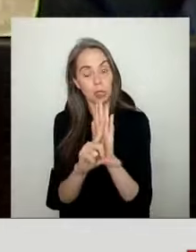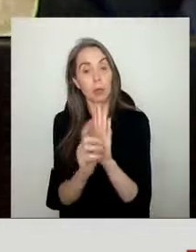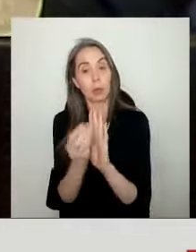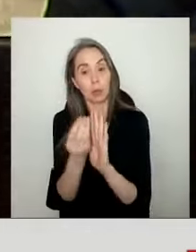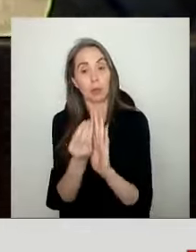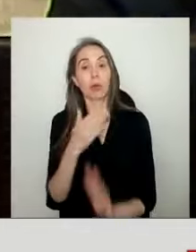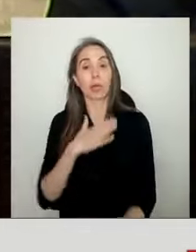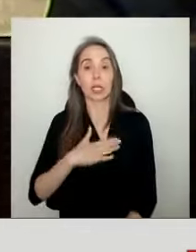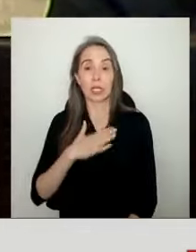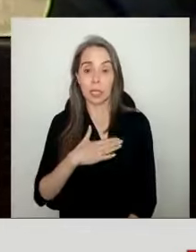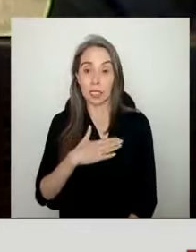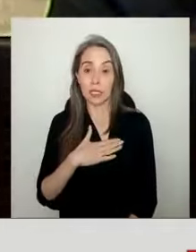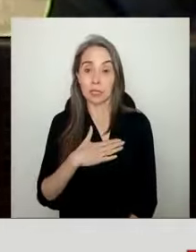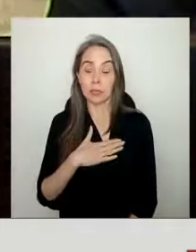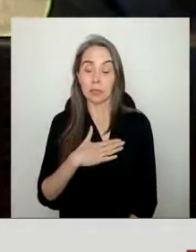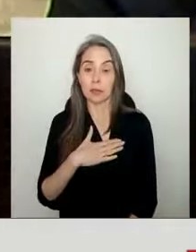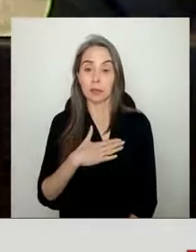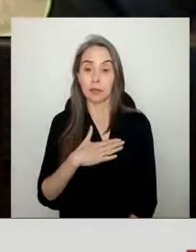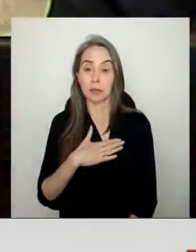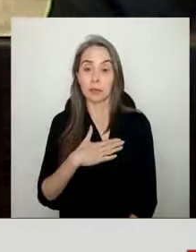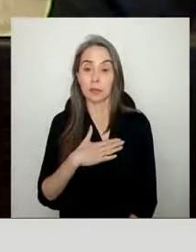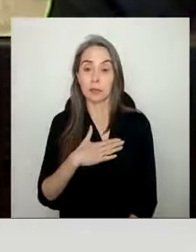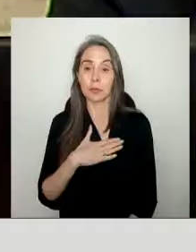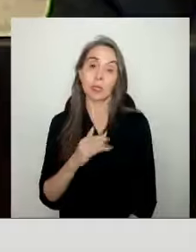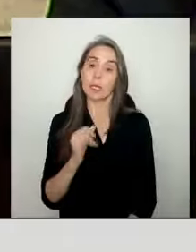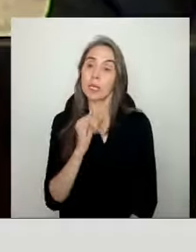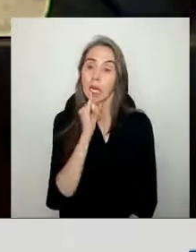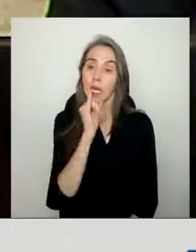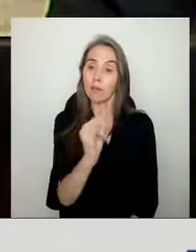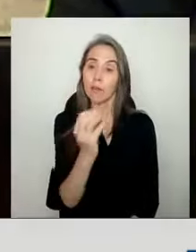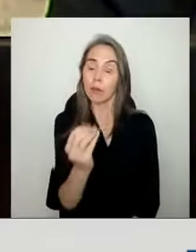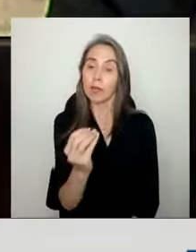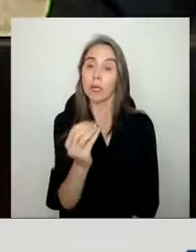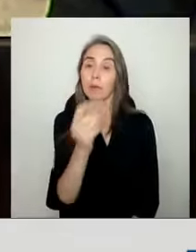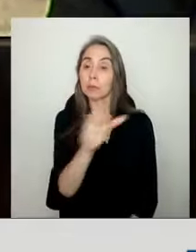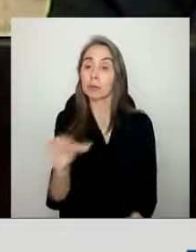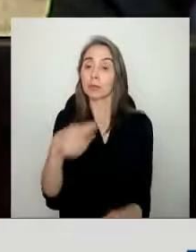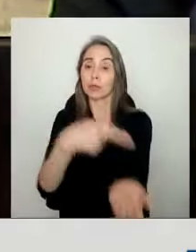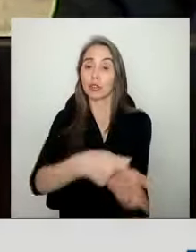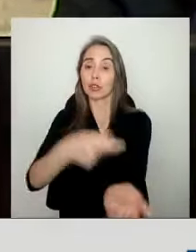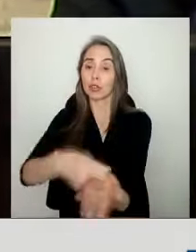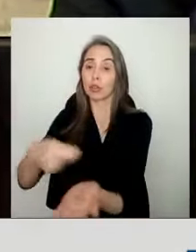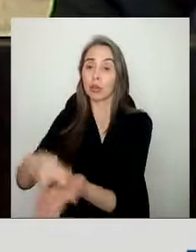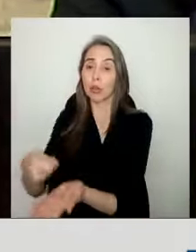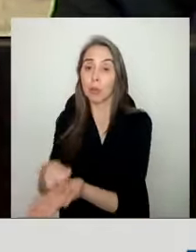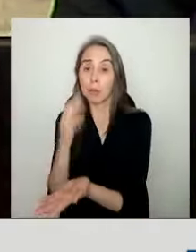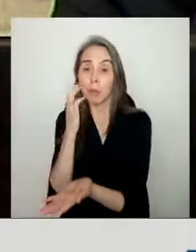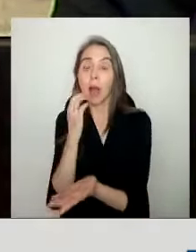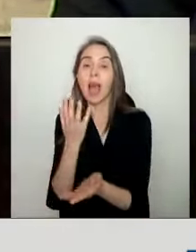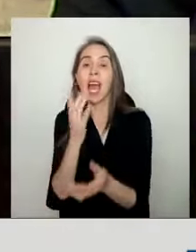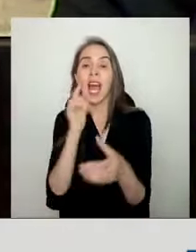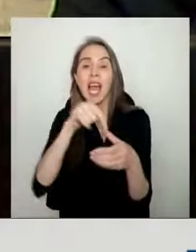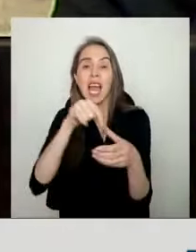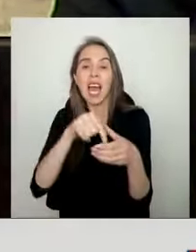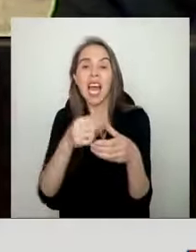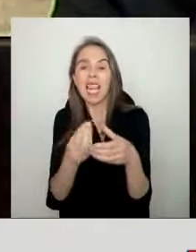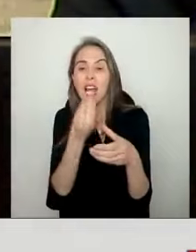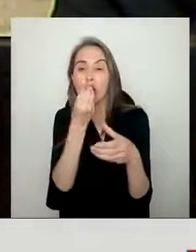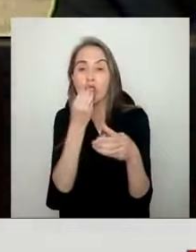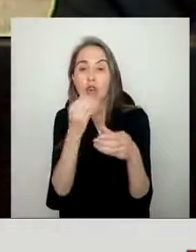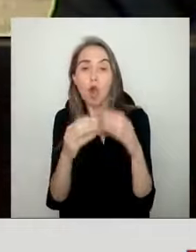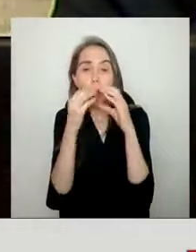que es poder informar correctamente a los consumidores sobre los contenidos de lo que están comiendo